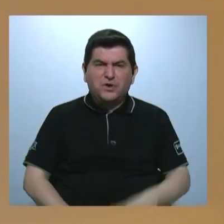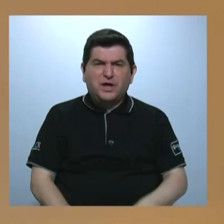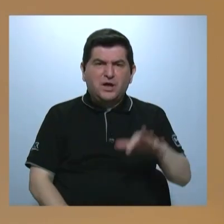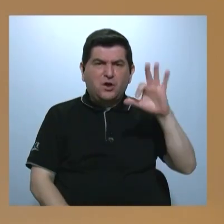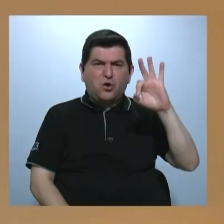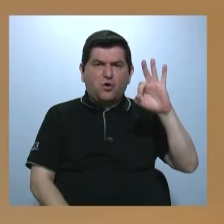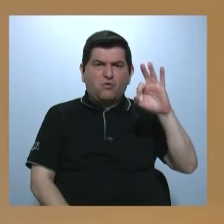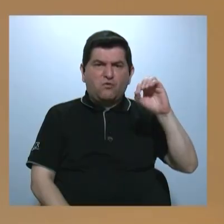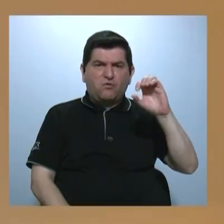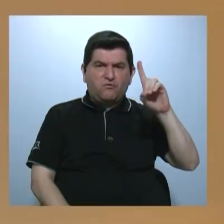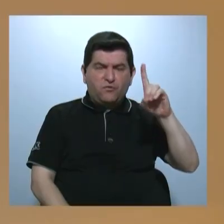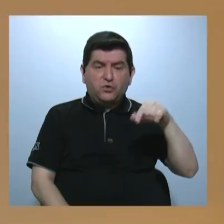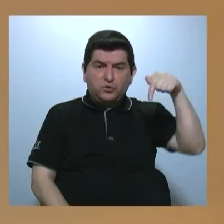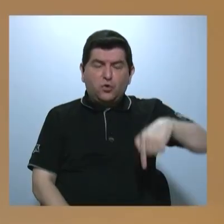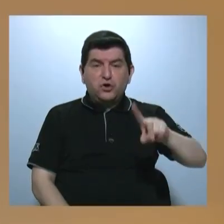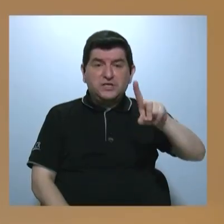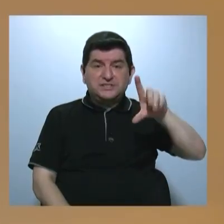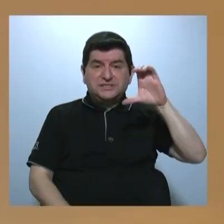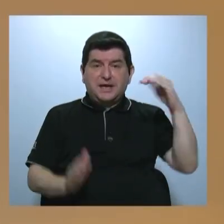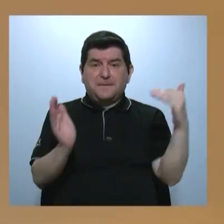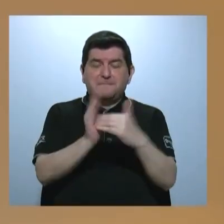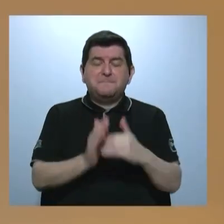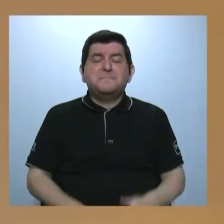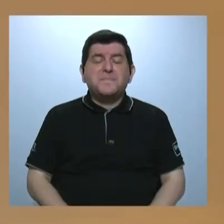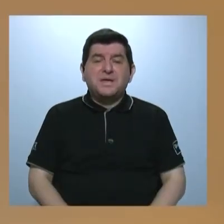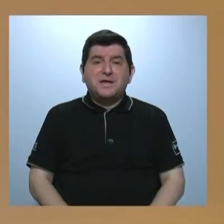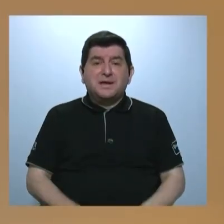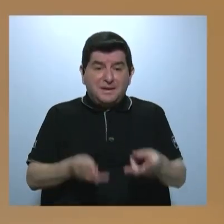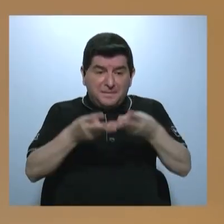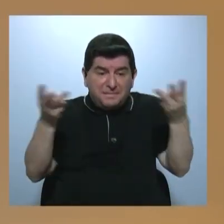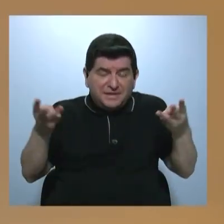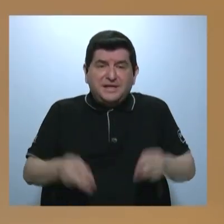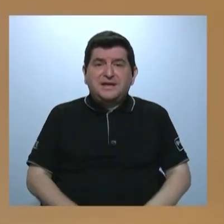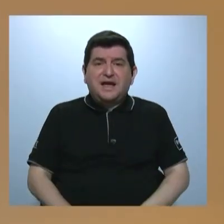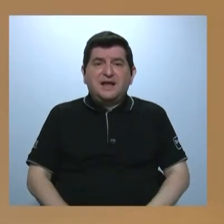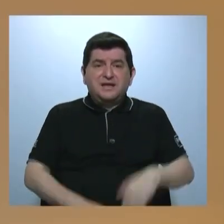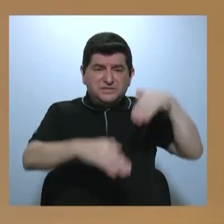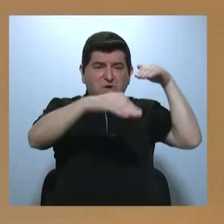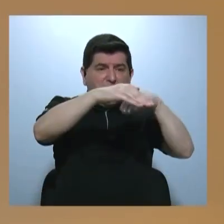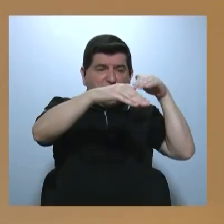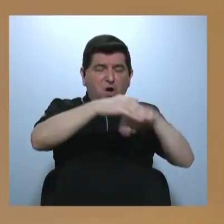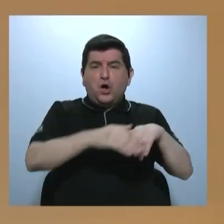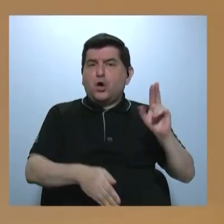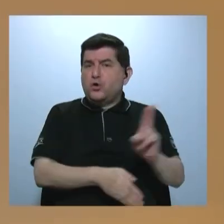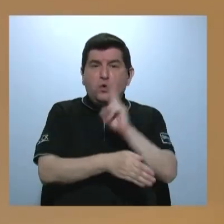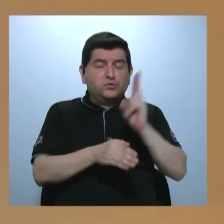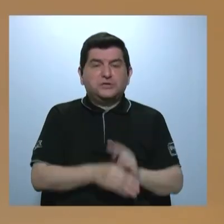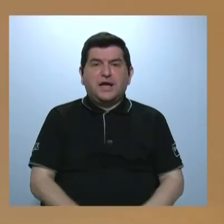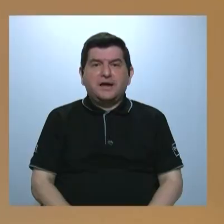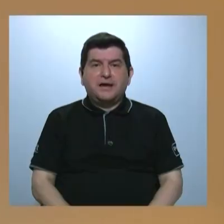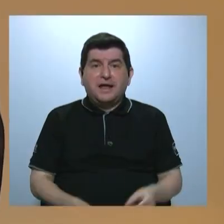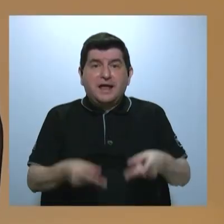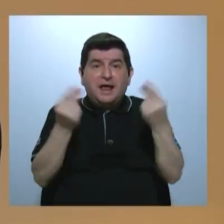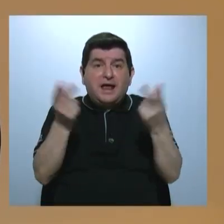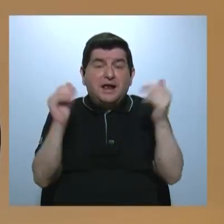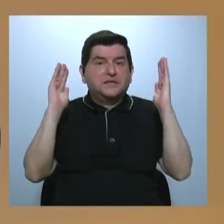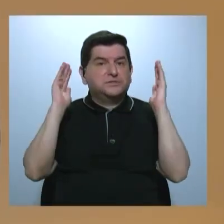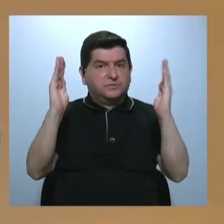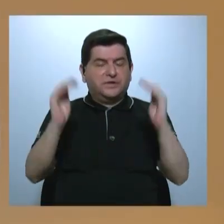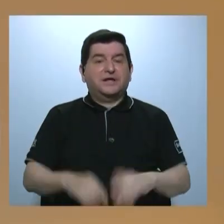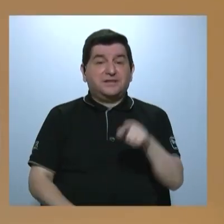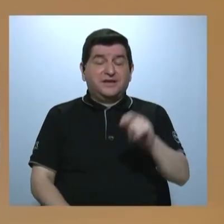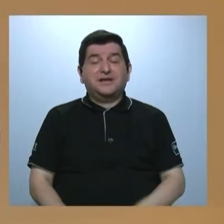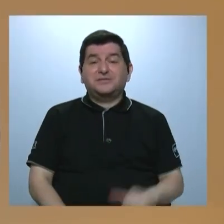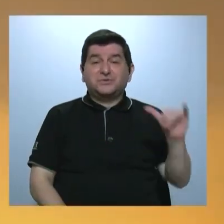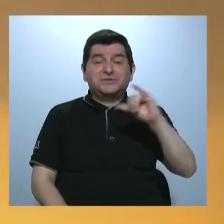si hoy tenemos más de 100.000 activos tecnológicos en bodegas que no se están utilizando desde hace 2 años? El costo al erario público ha sido muy grande. Eso es un